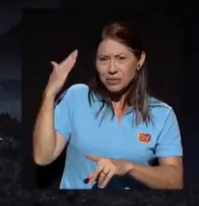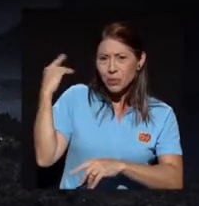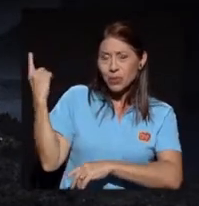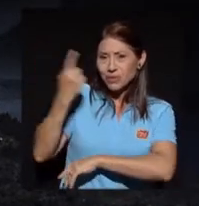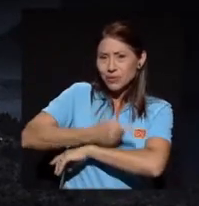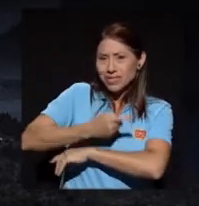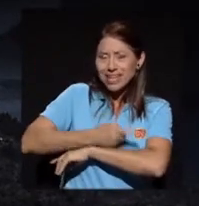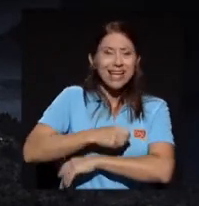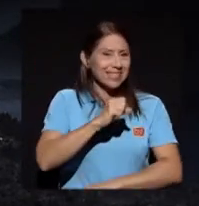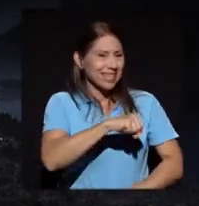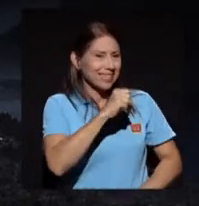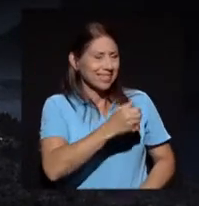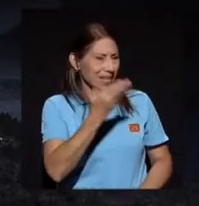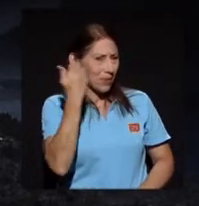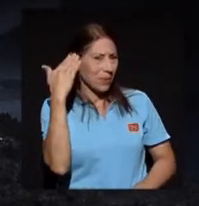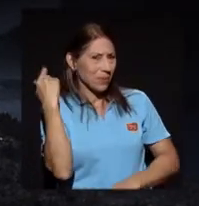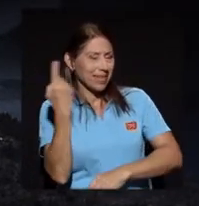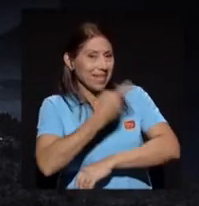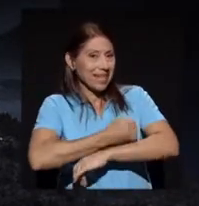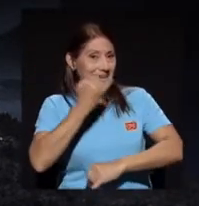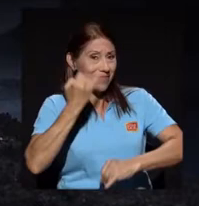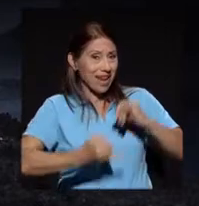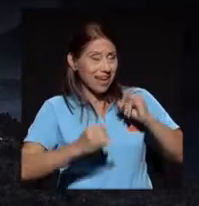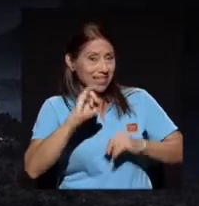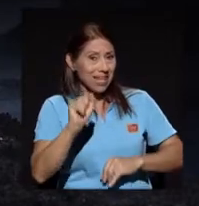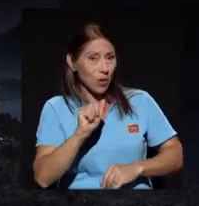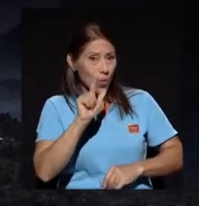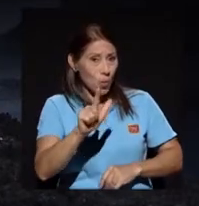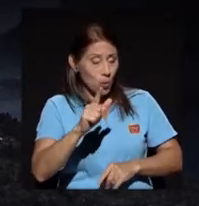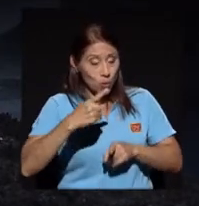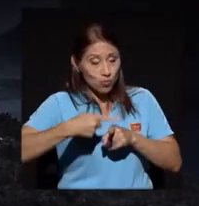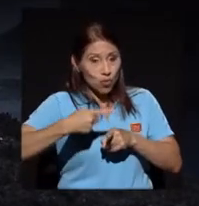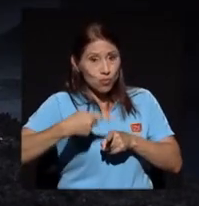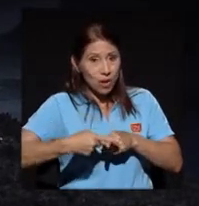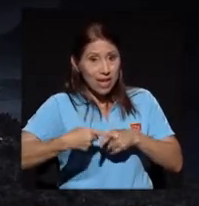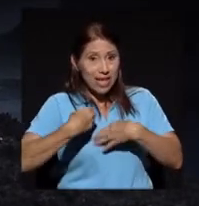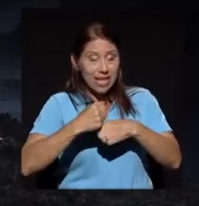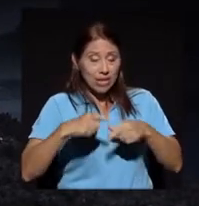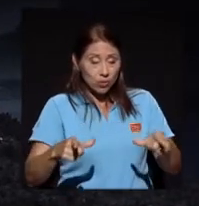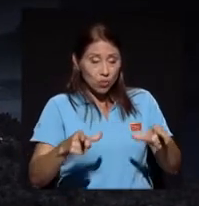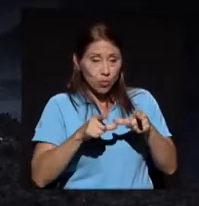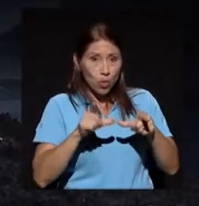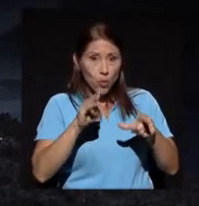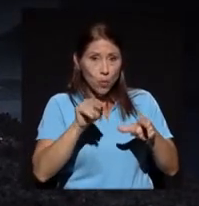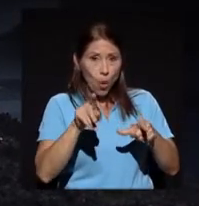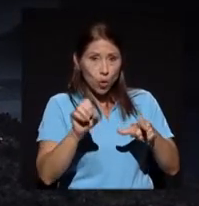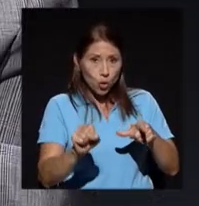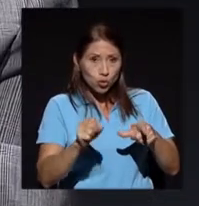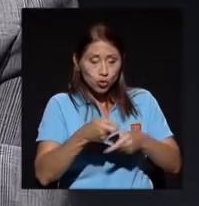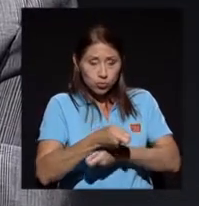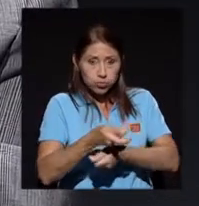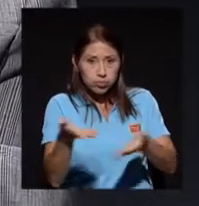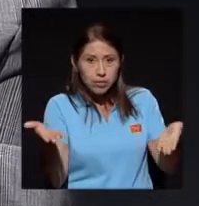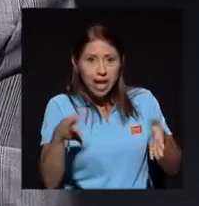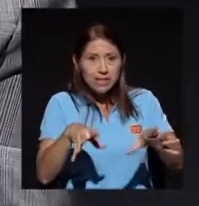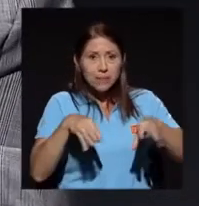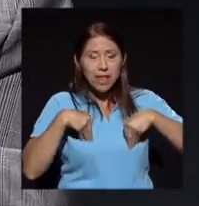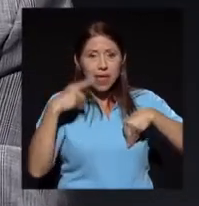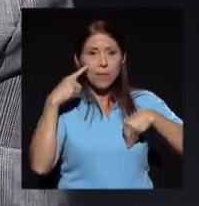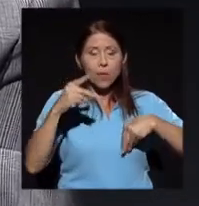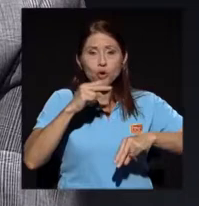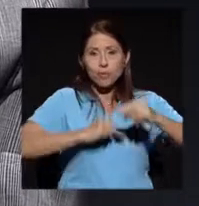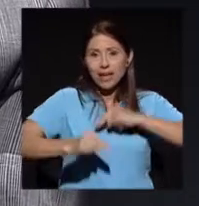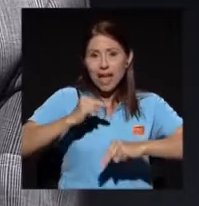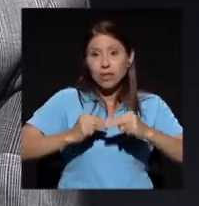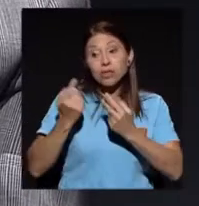finales de julio hice una emisión de bonos que fue aceptado por los mercados esperemos que eso se